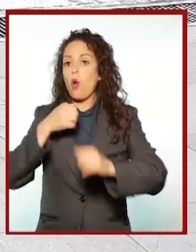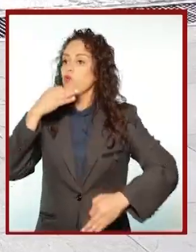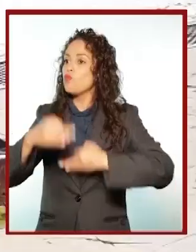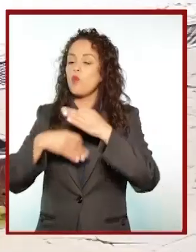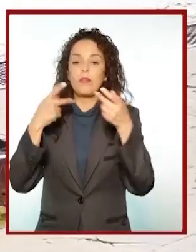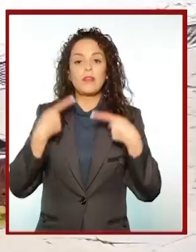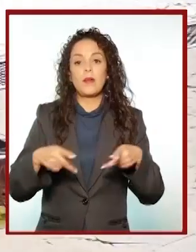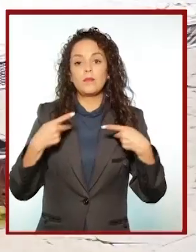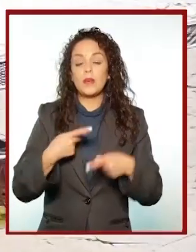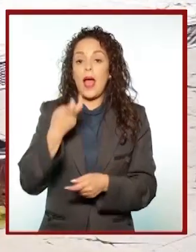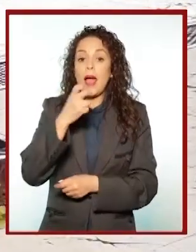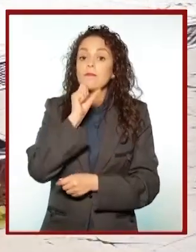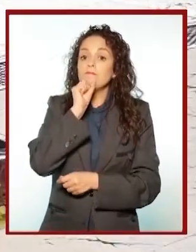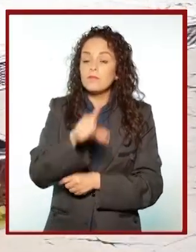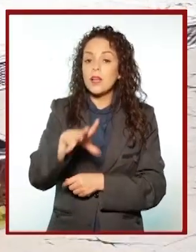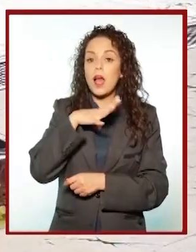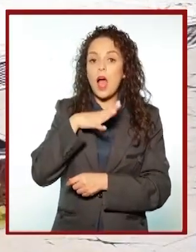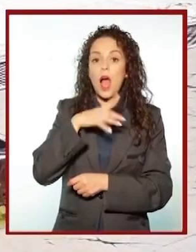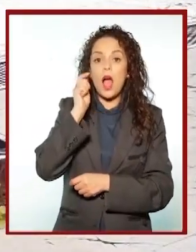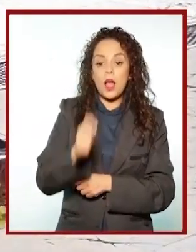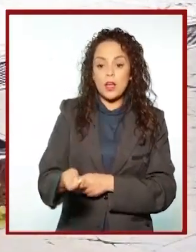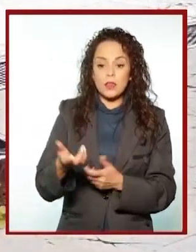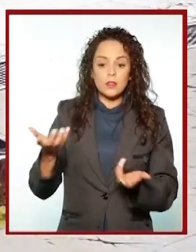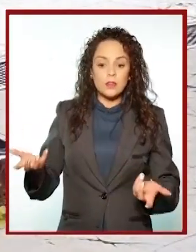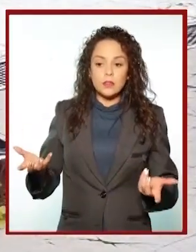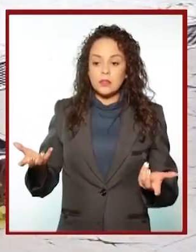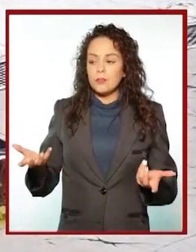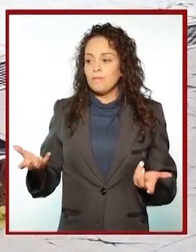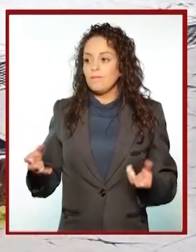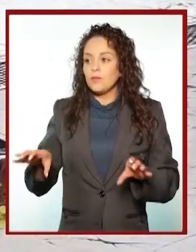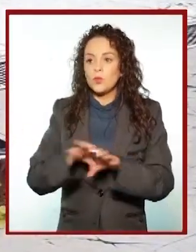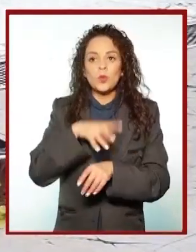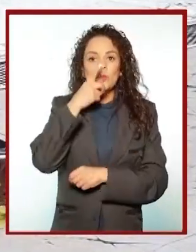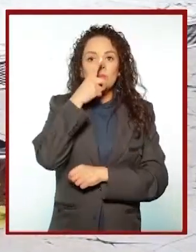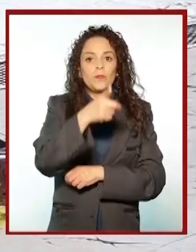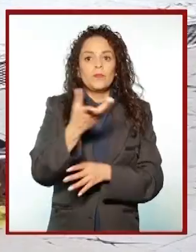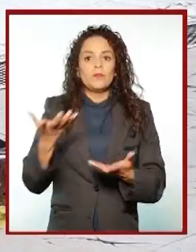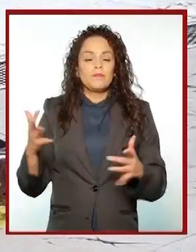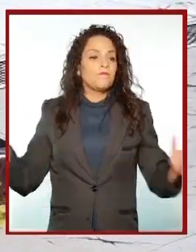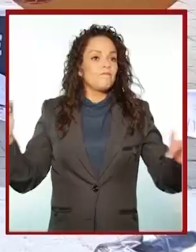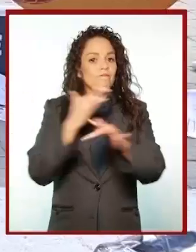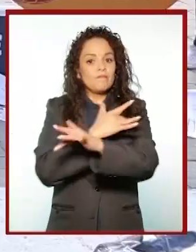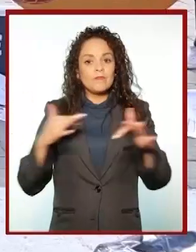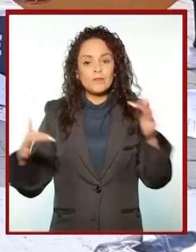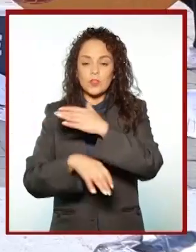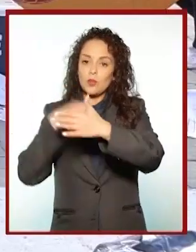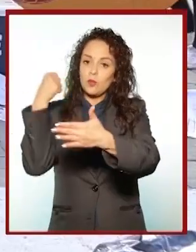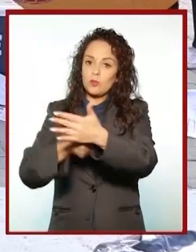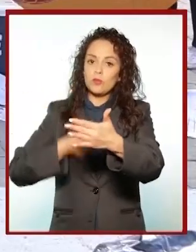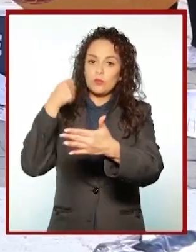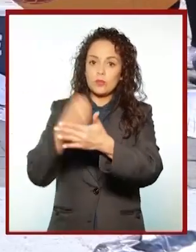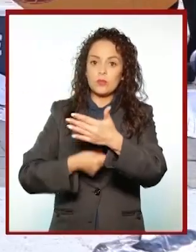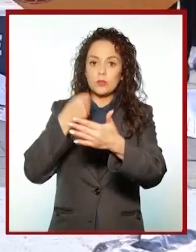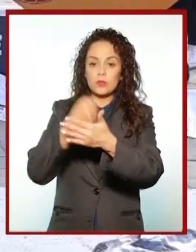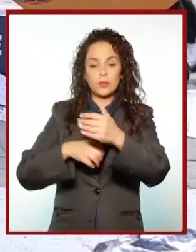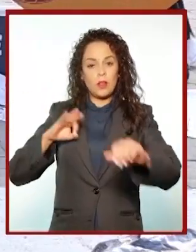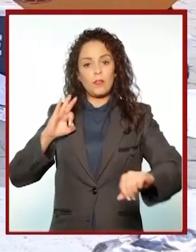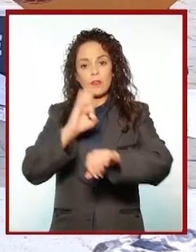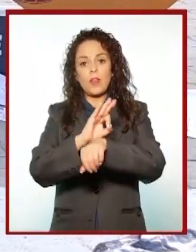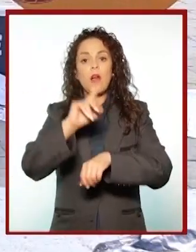en lo colectivo, ¿no? De ahí también pues toda esta colectividad que existe dentro de la movilización y